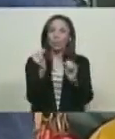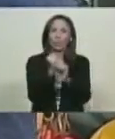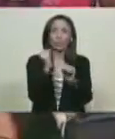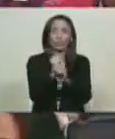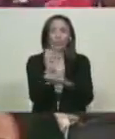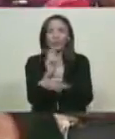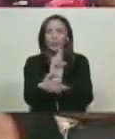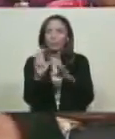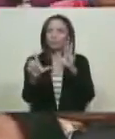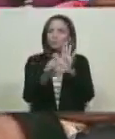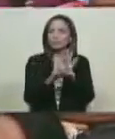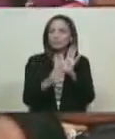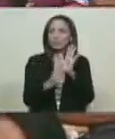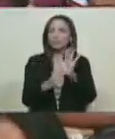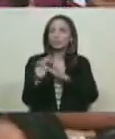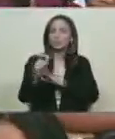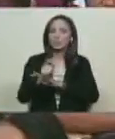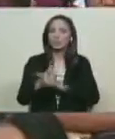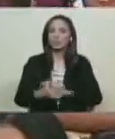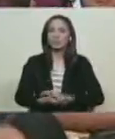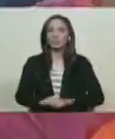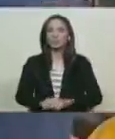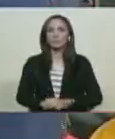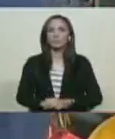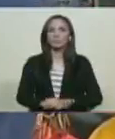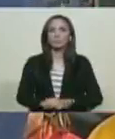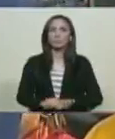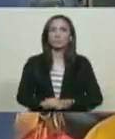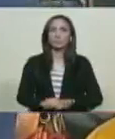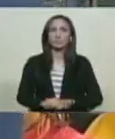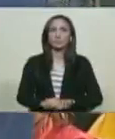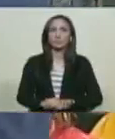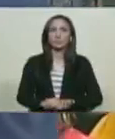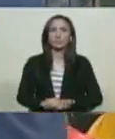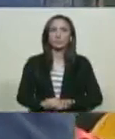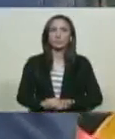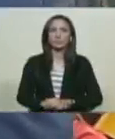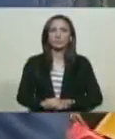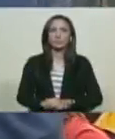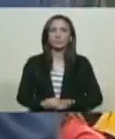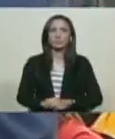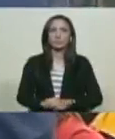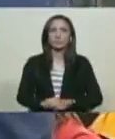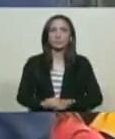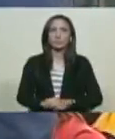urgen. Entonces, avancemos, camarada. Ok,